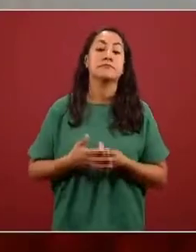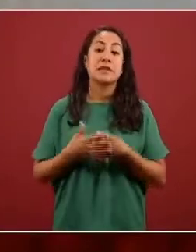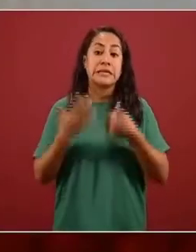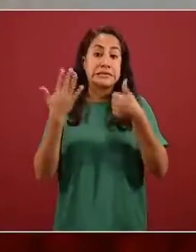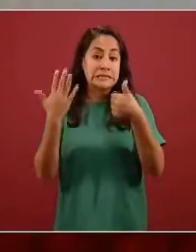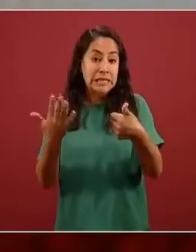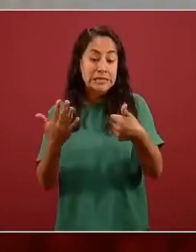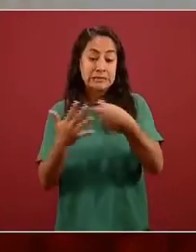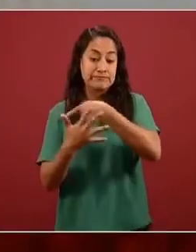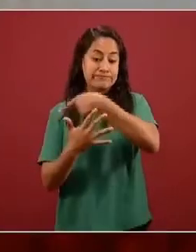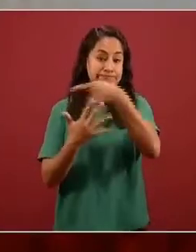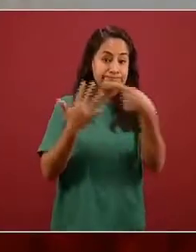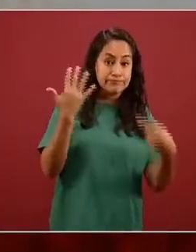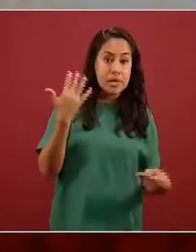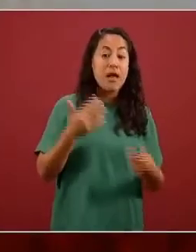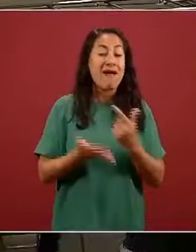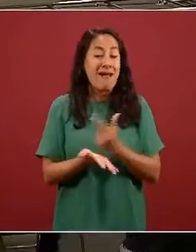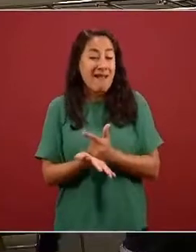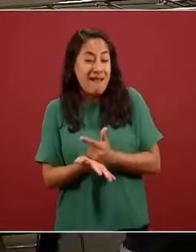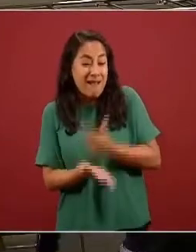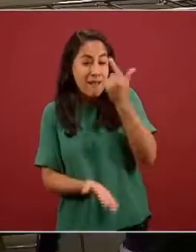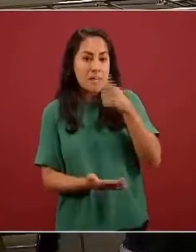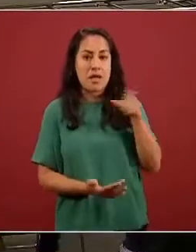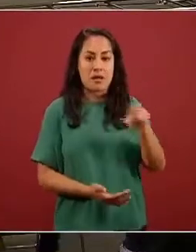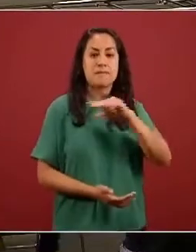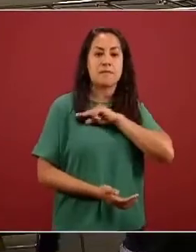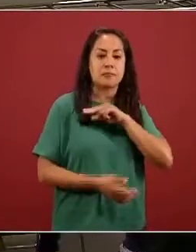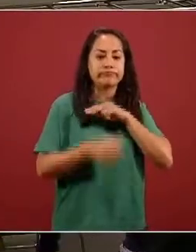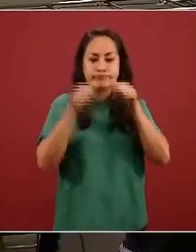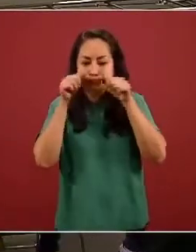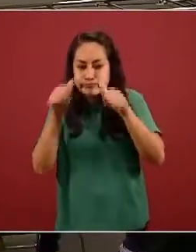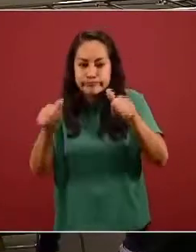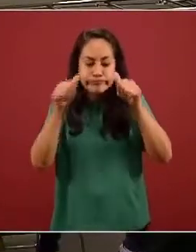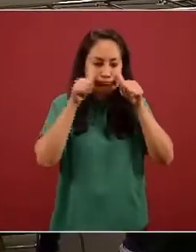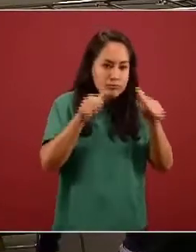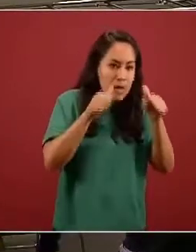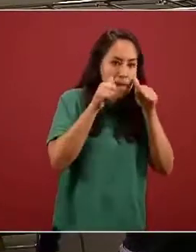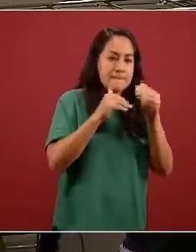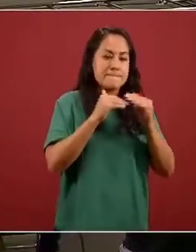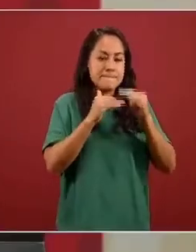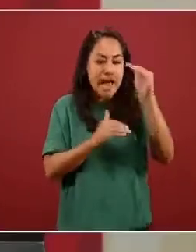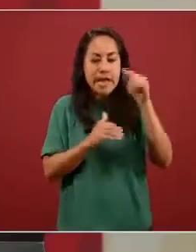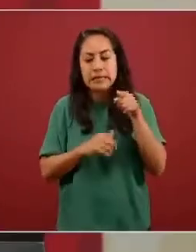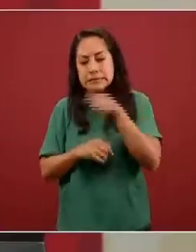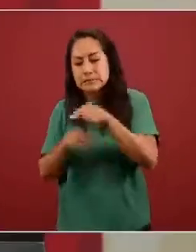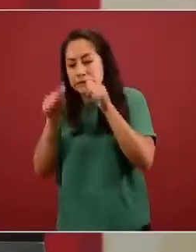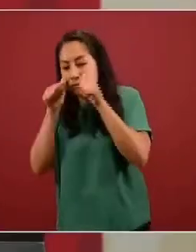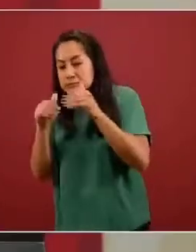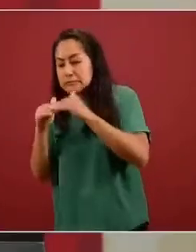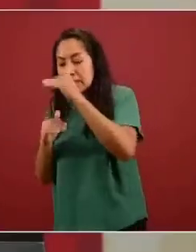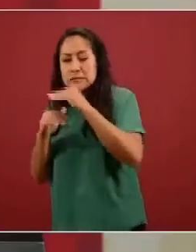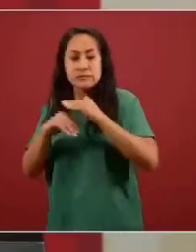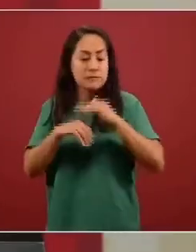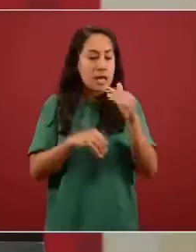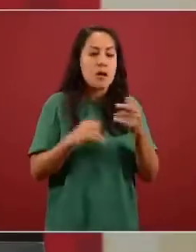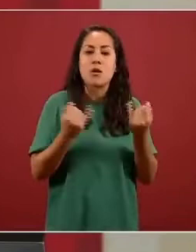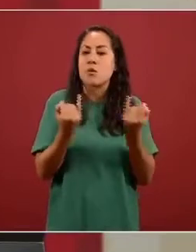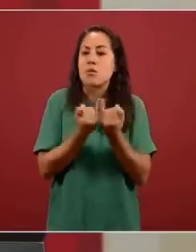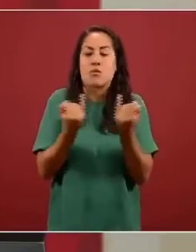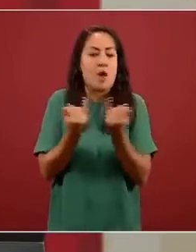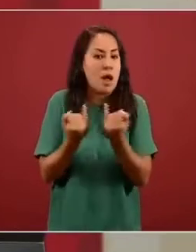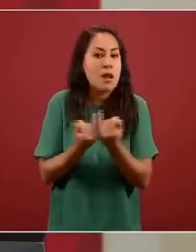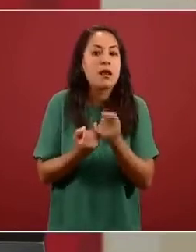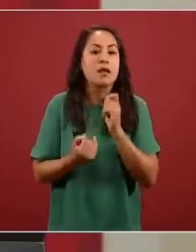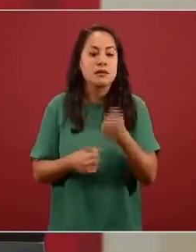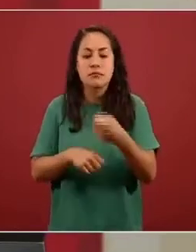los hospitales privados, se expandió aún más. Cuando se instaló el campo de reclusión voluntaria o de